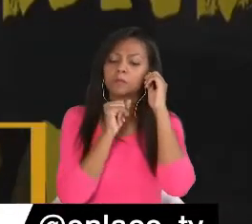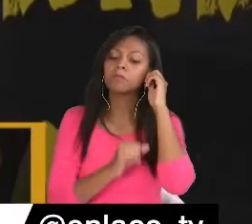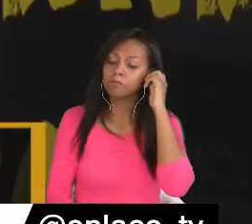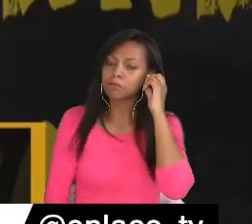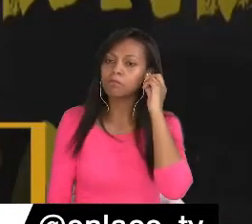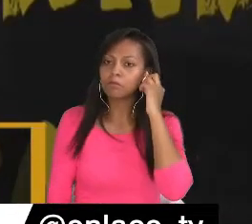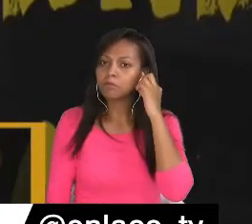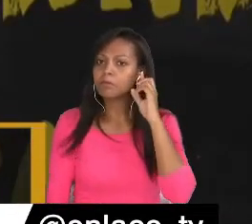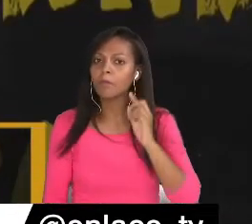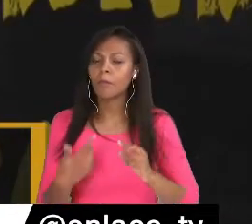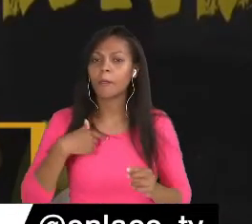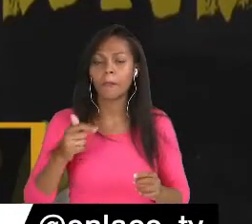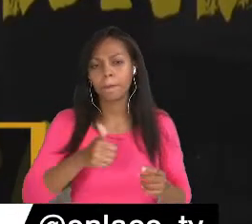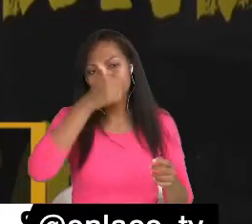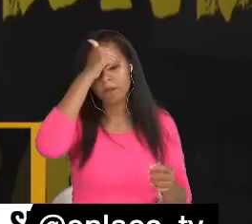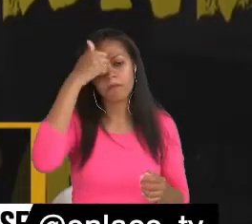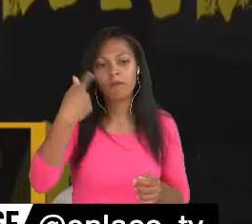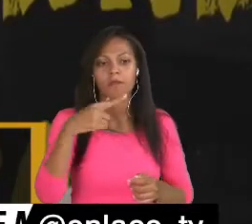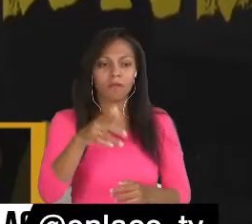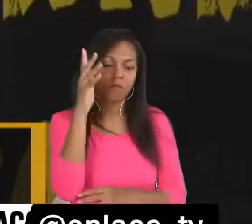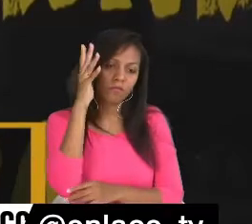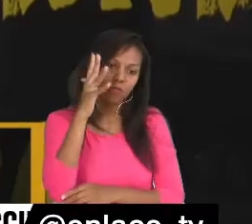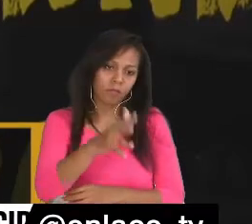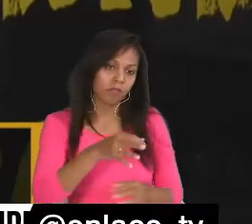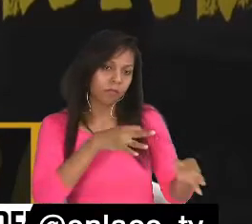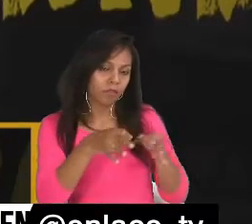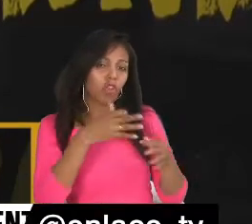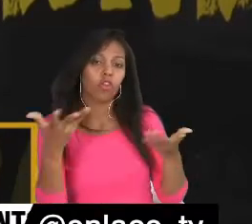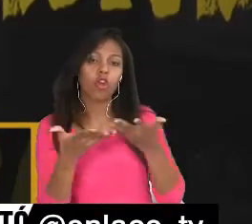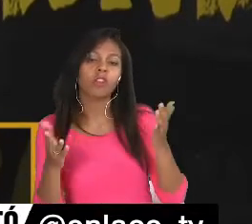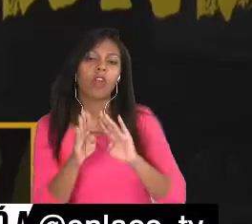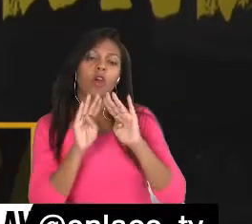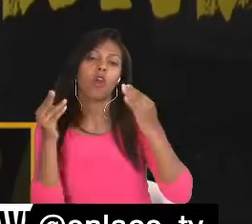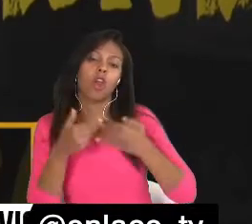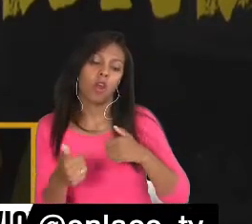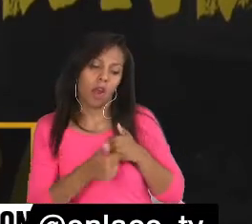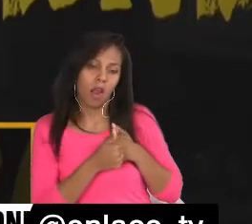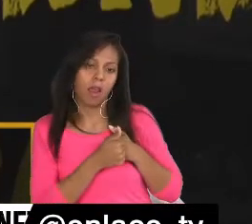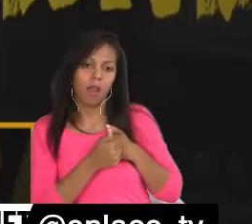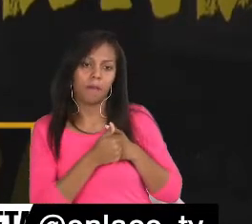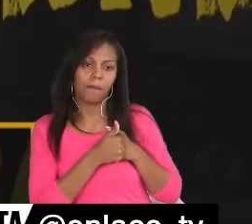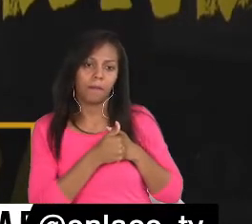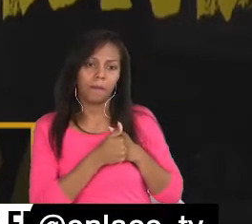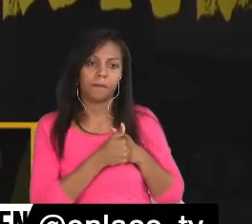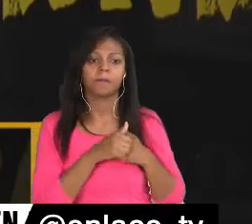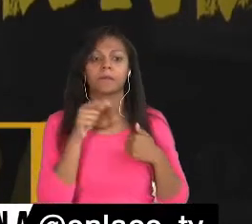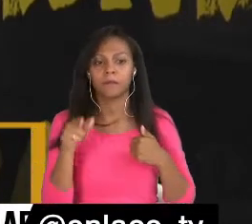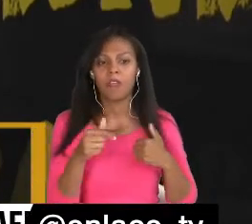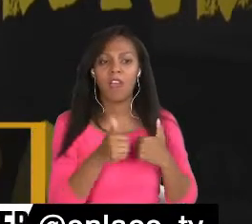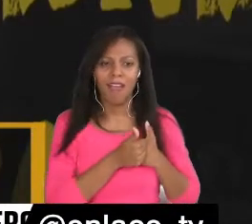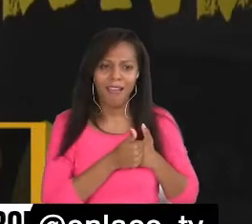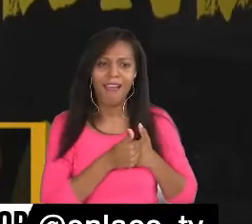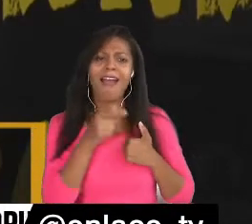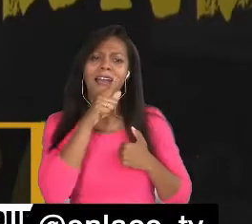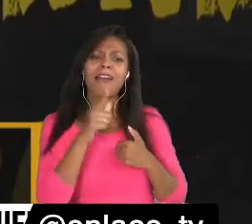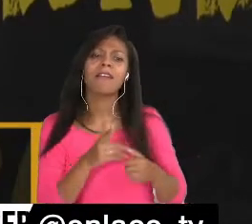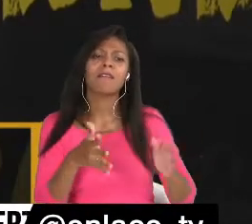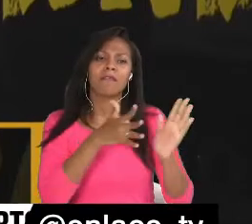el proceso de conferencias en el Colegio Camilo Torres. Estaremos haciendo la gestión con todas las